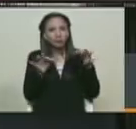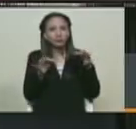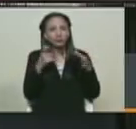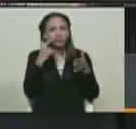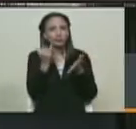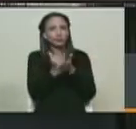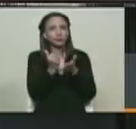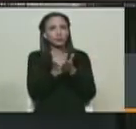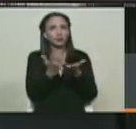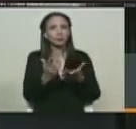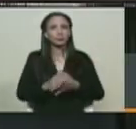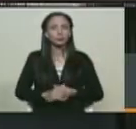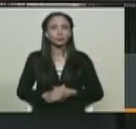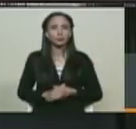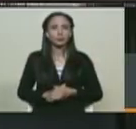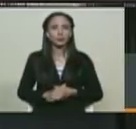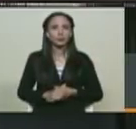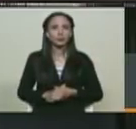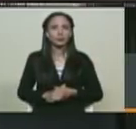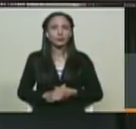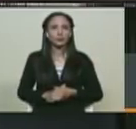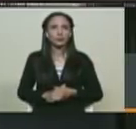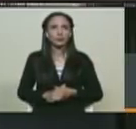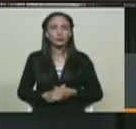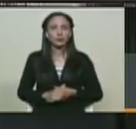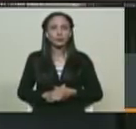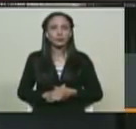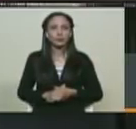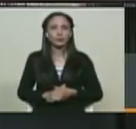deberían ponerme ahí la pantalla como está saliendo, por favor.